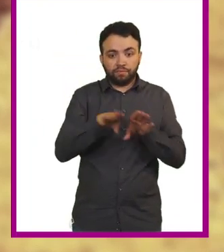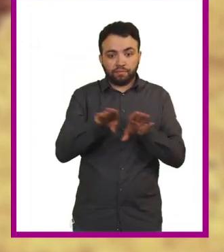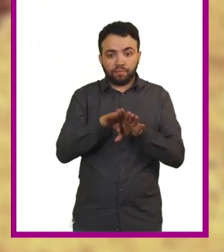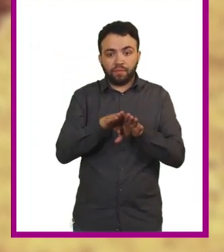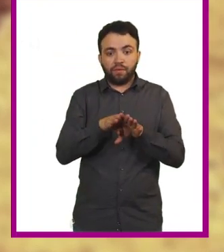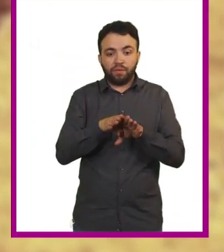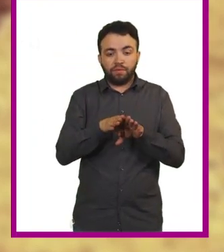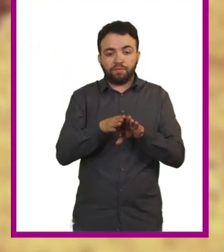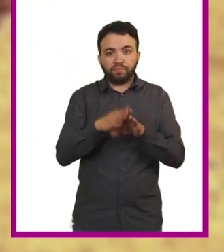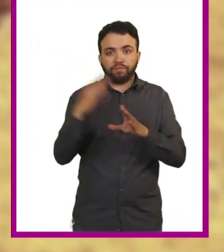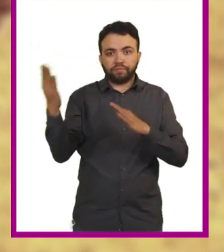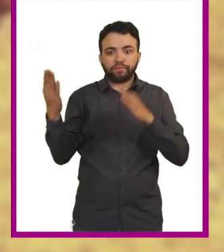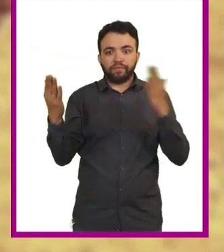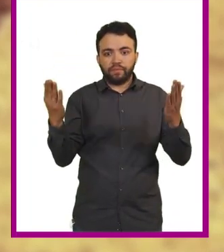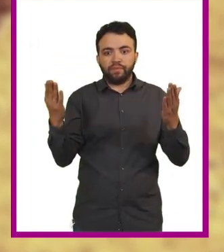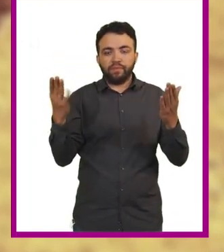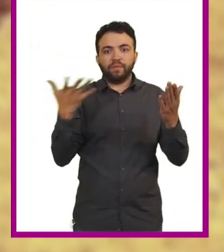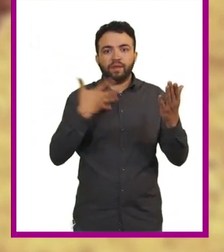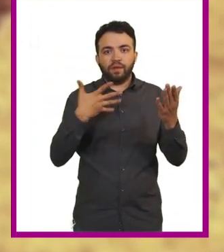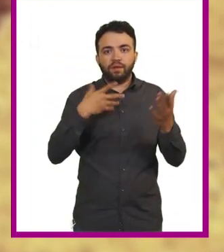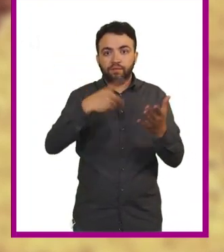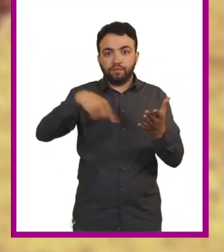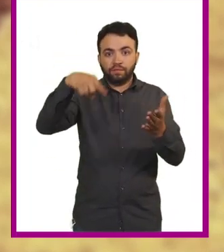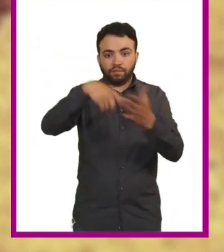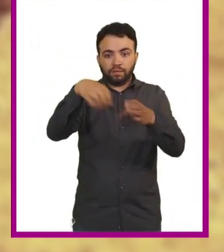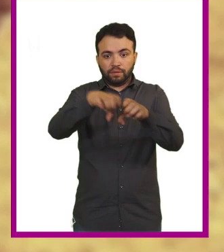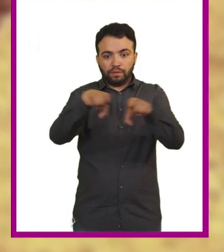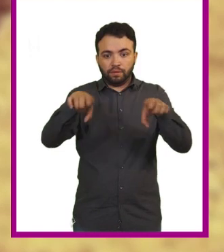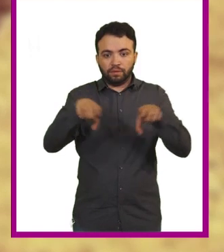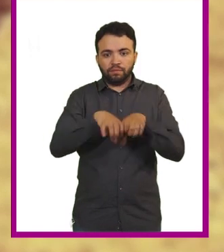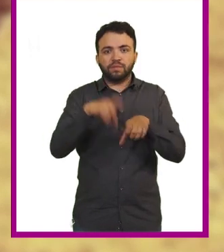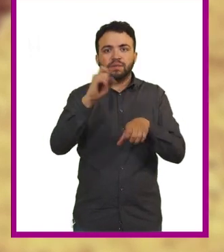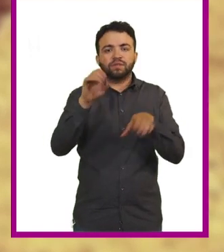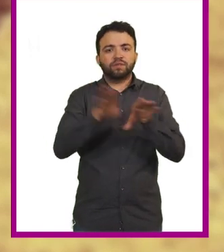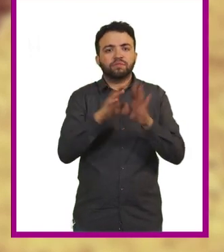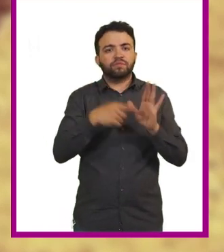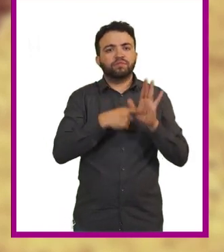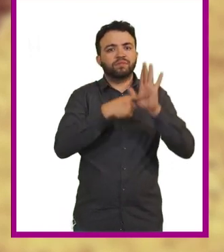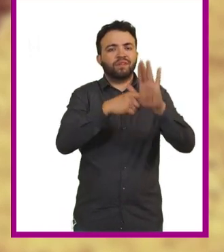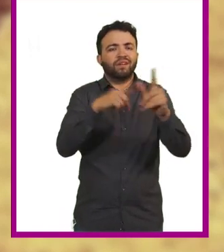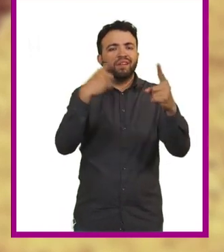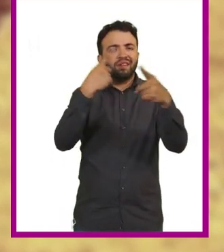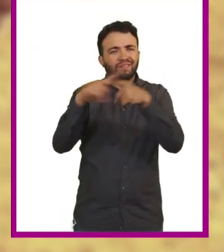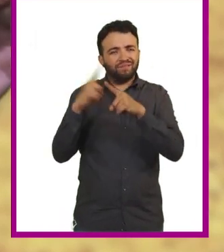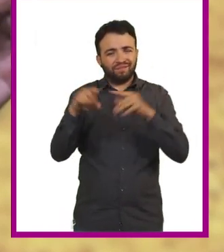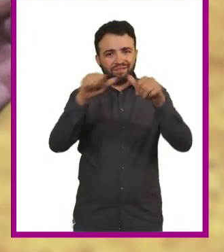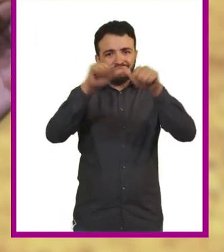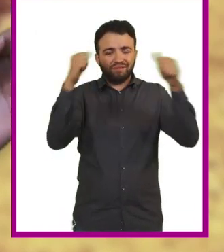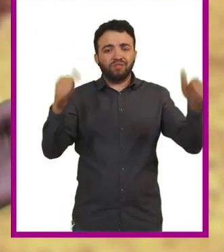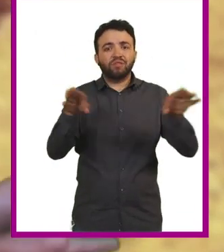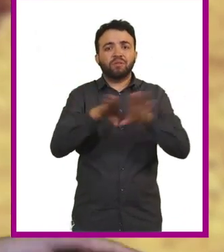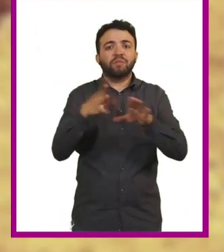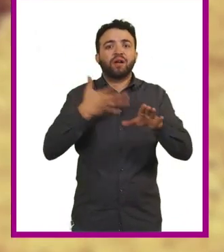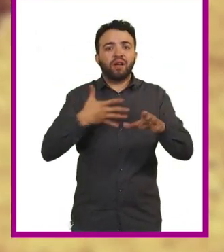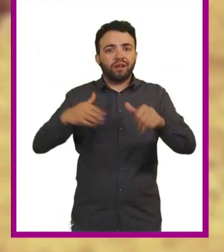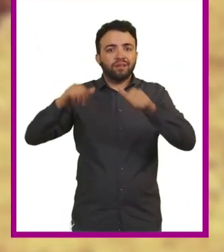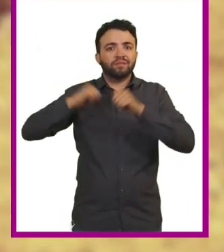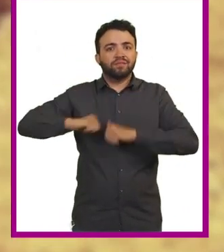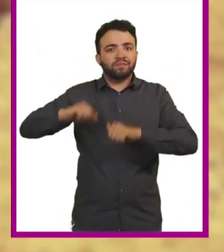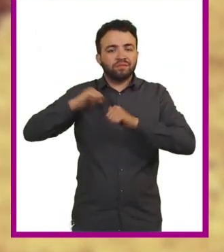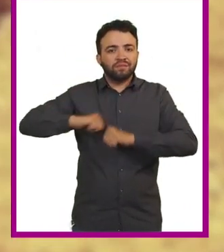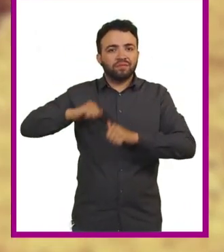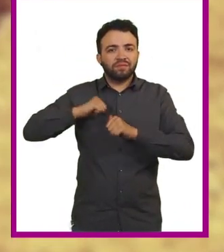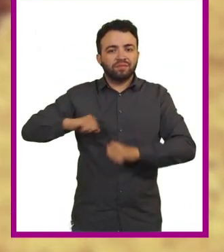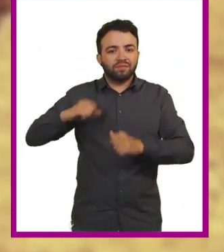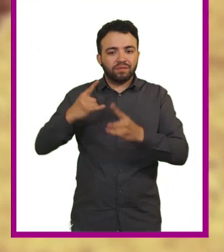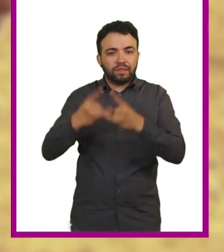cultural, son espacios que resguardan manifestaciones artísticas que dan cuenta de épocas muy distantes y nos hablan de